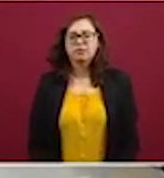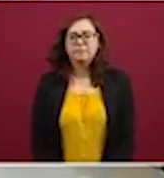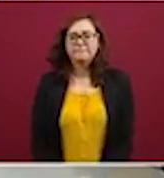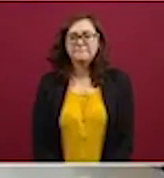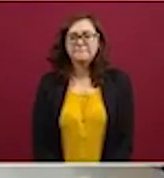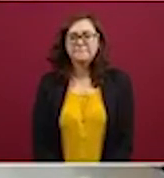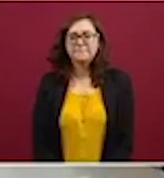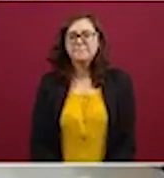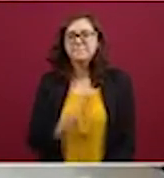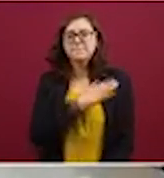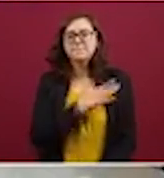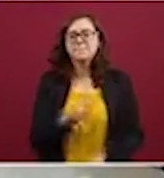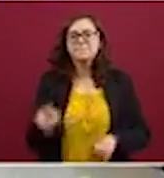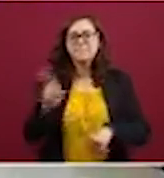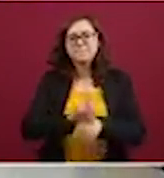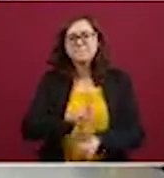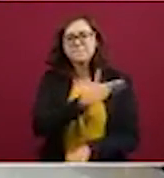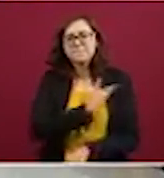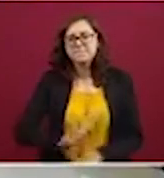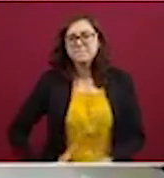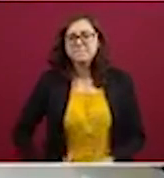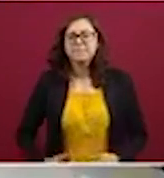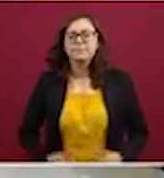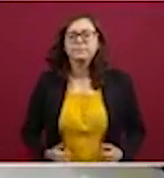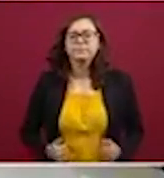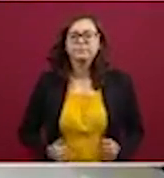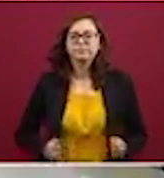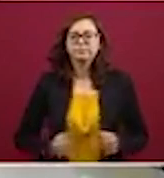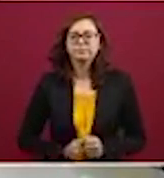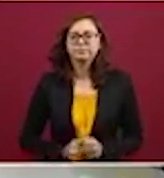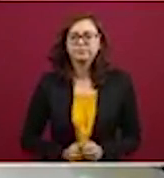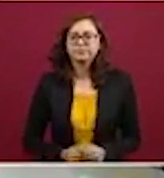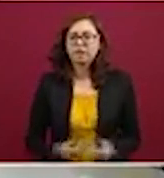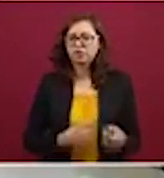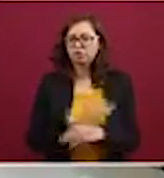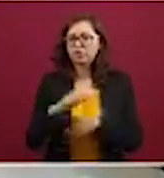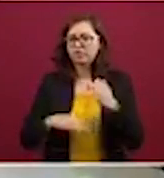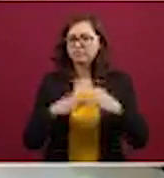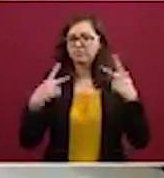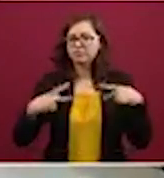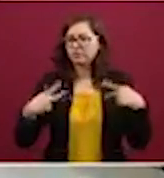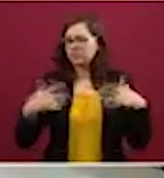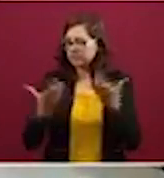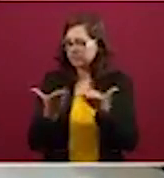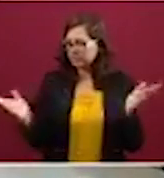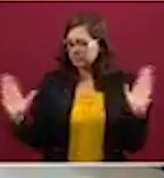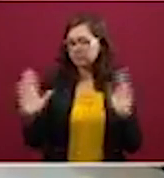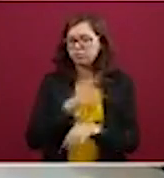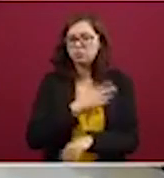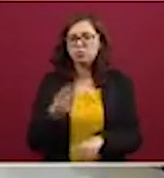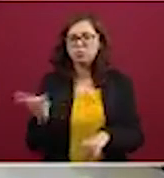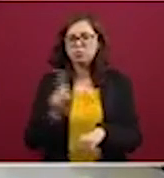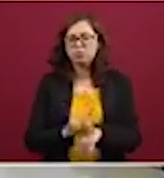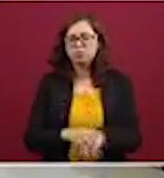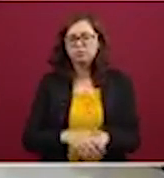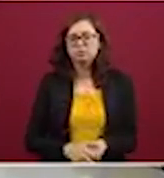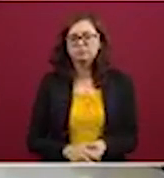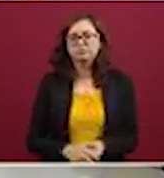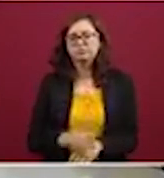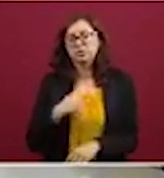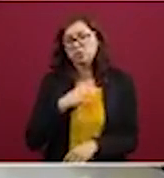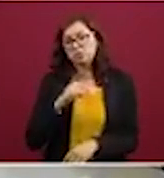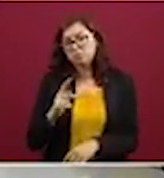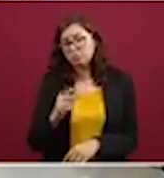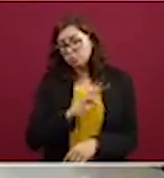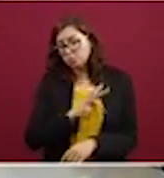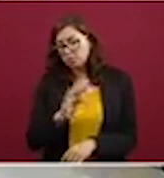buenos días presidente buenos días aquí presentes en una pregunta si me lo permite presidente para el representante de jeep y morgan